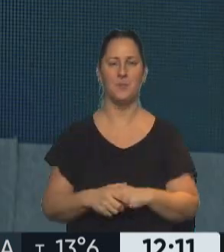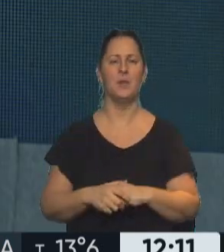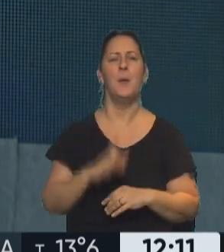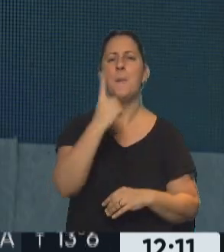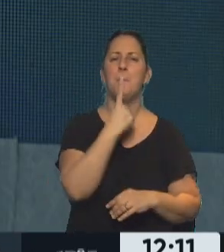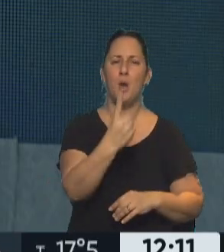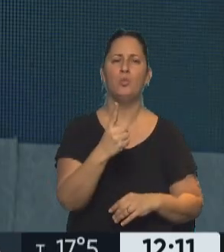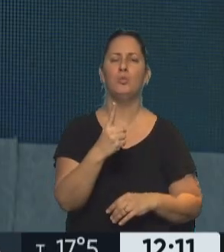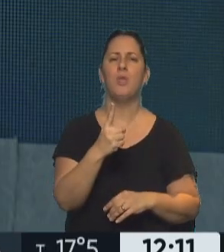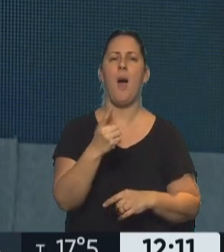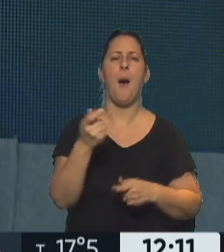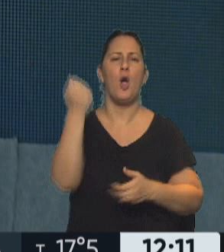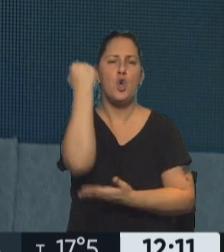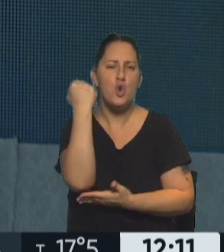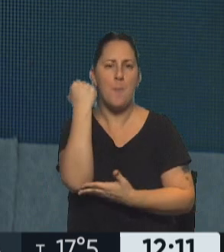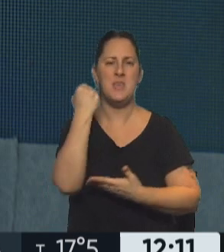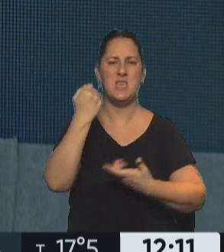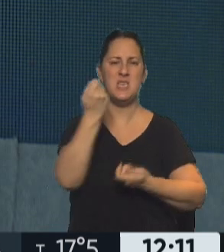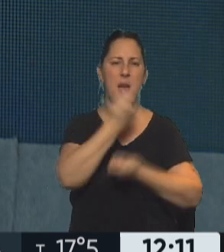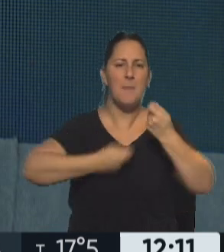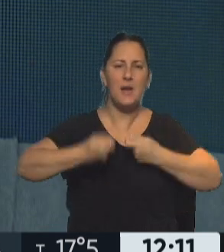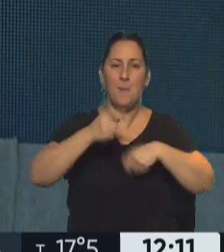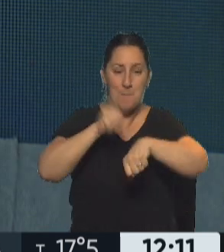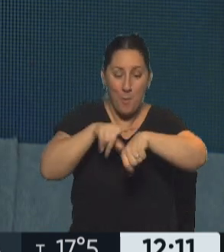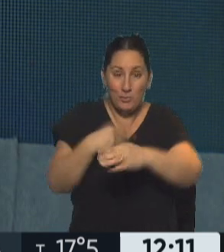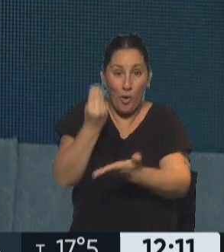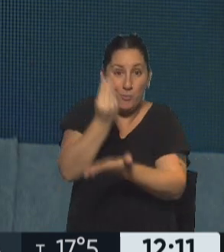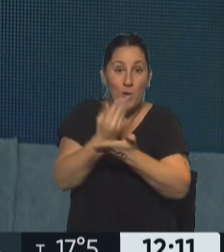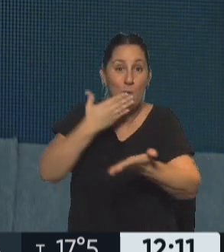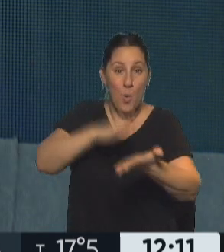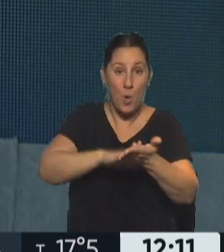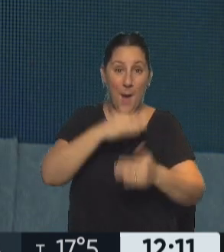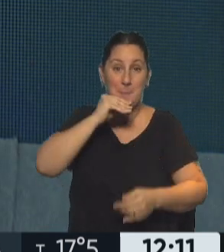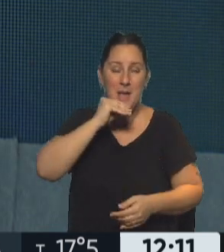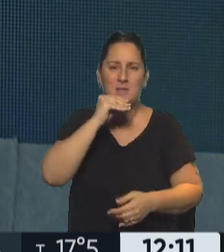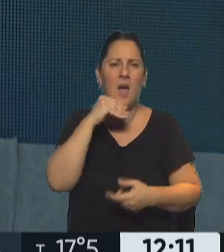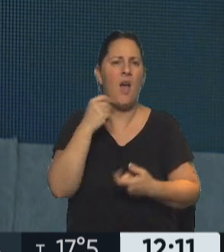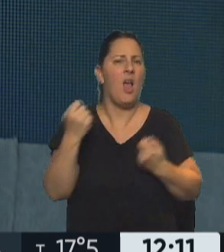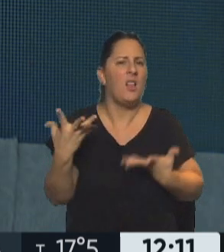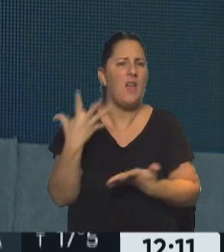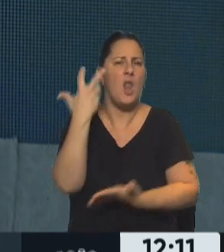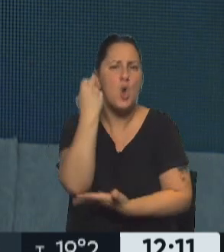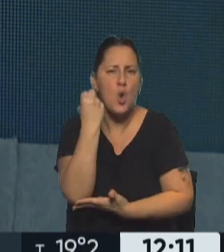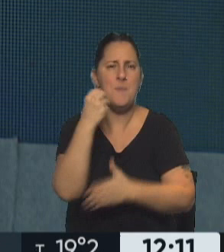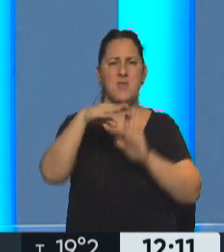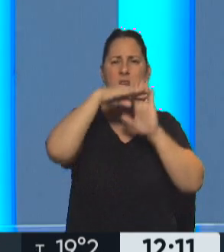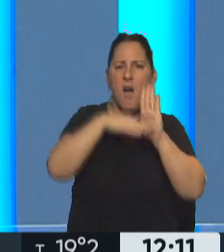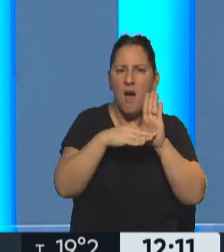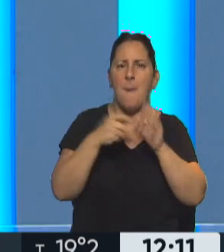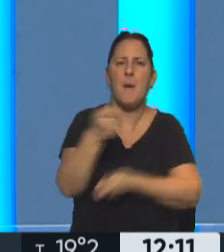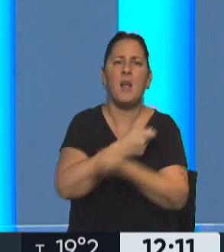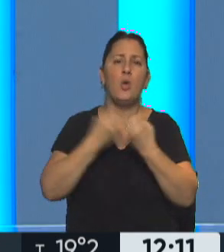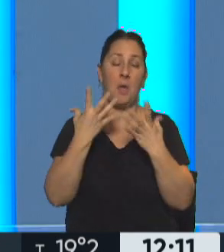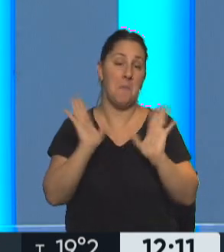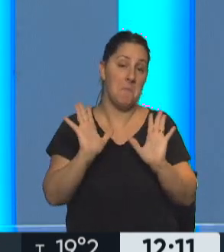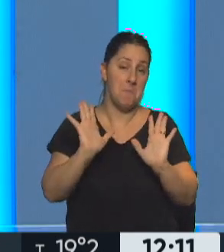¿cómo repercutieron los mercados a horas de la asunción de Sergio Massa y sobre todo luego del anuncio de estas medidas? En principio tranquilo,